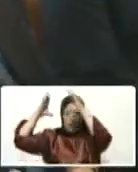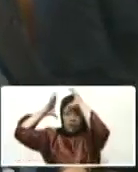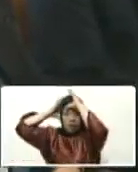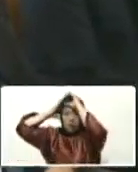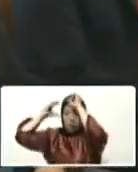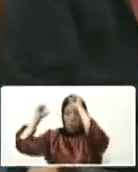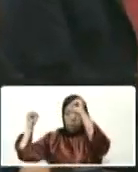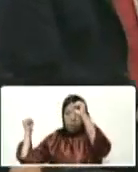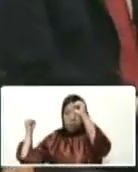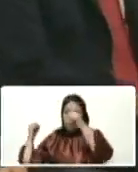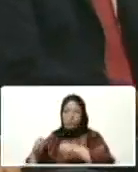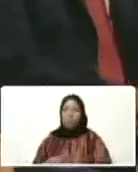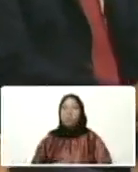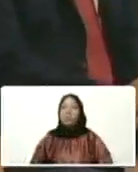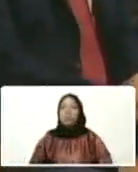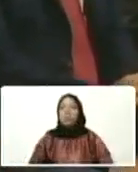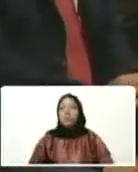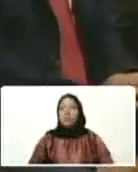querido